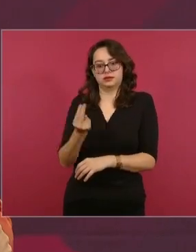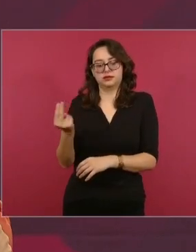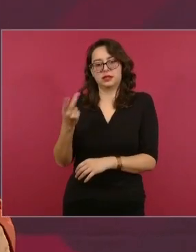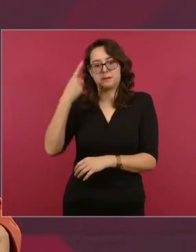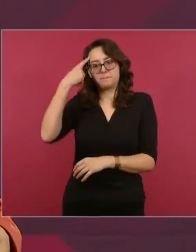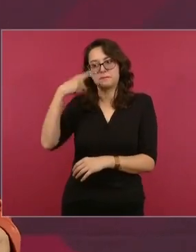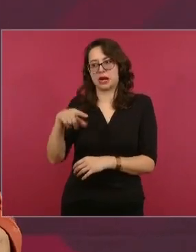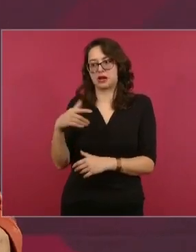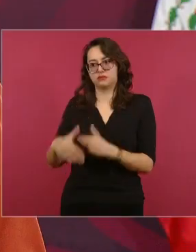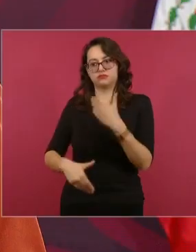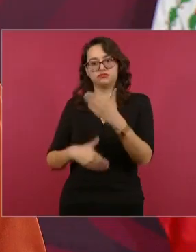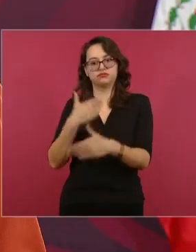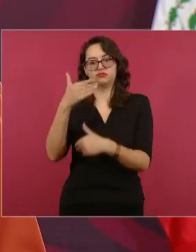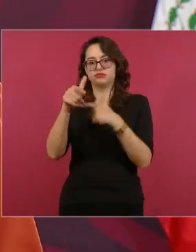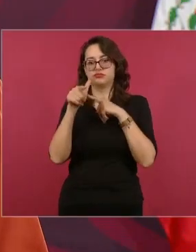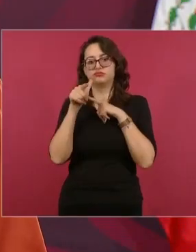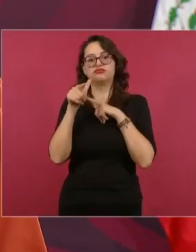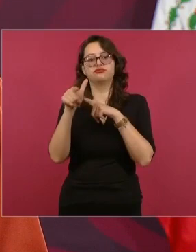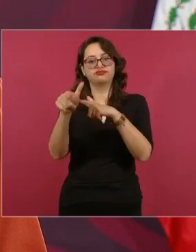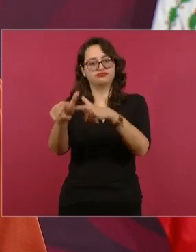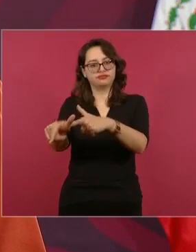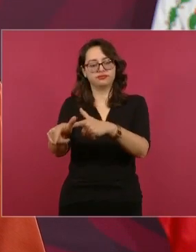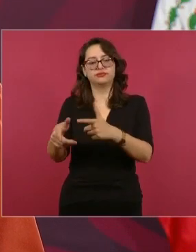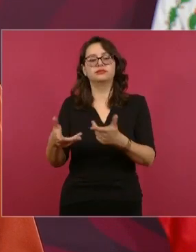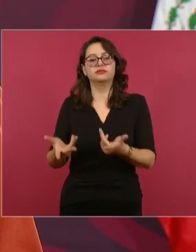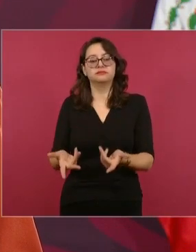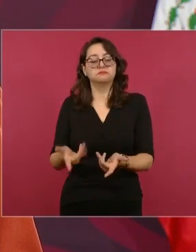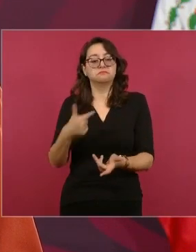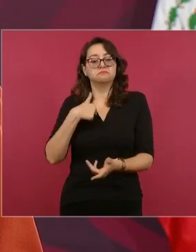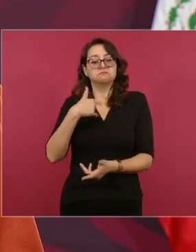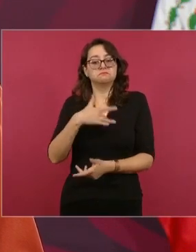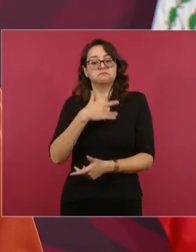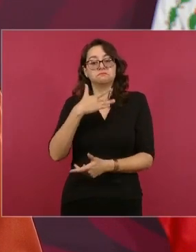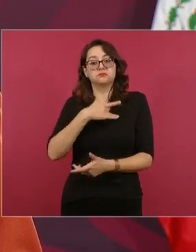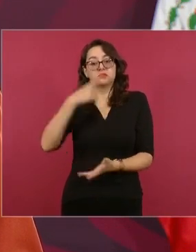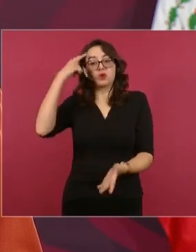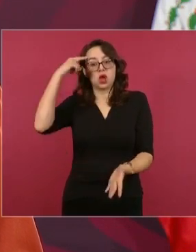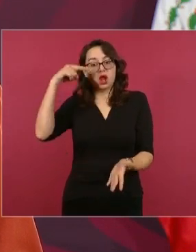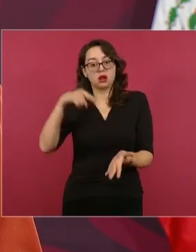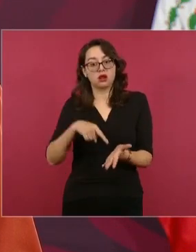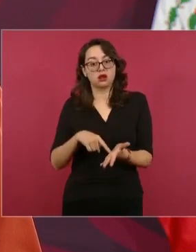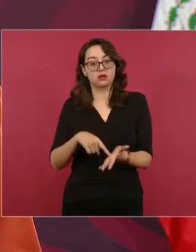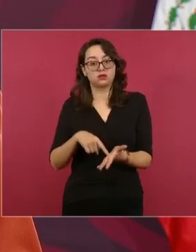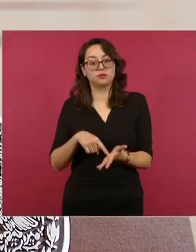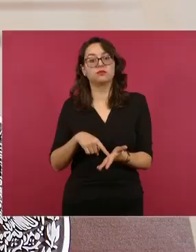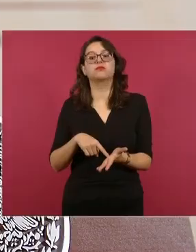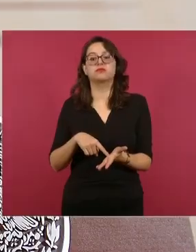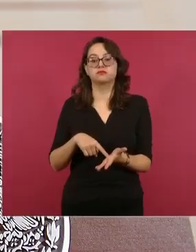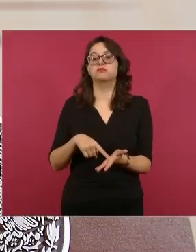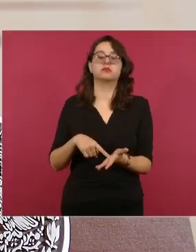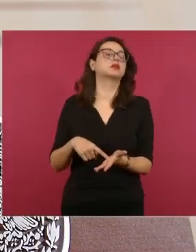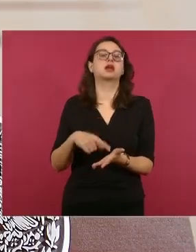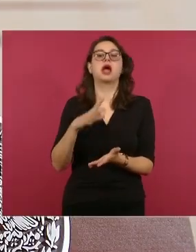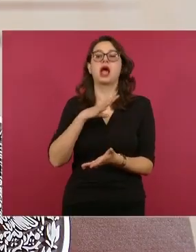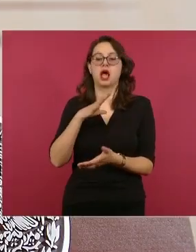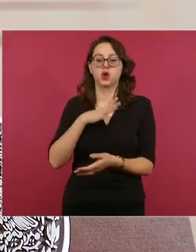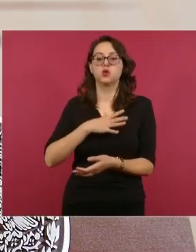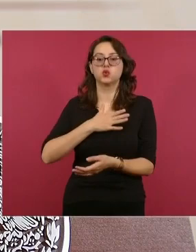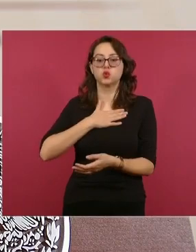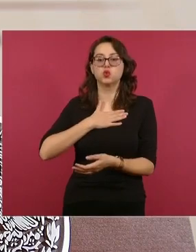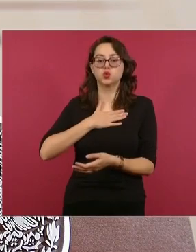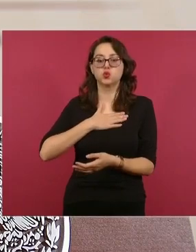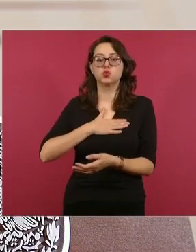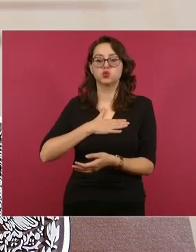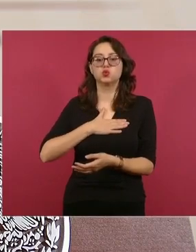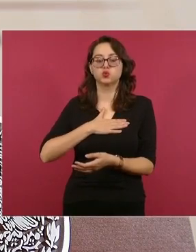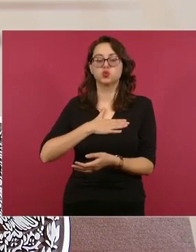están consolidando. Entonces, me parece que ha habido y está habiendo justicia para